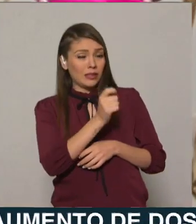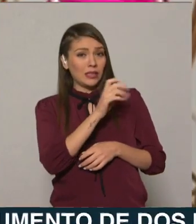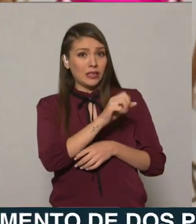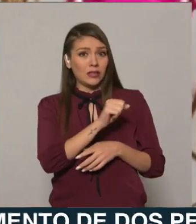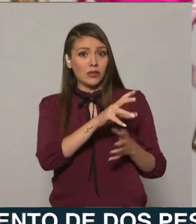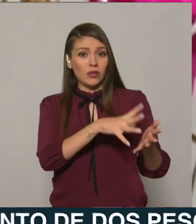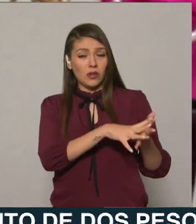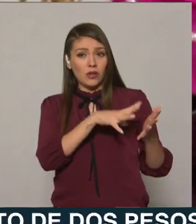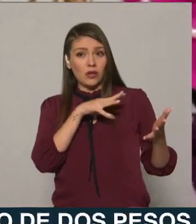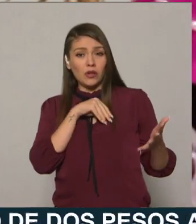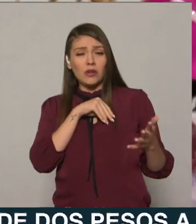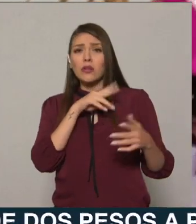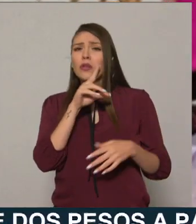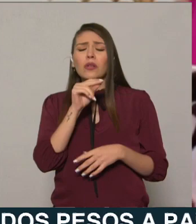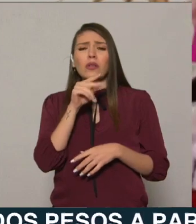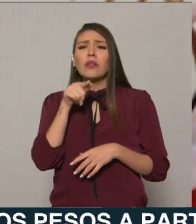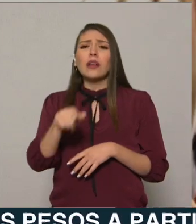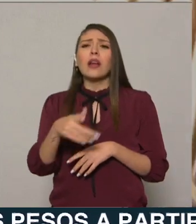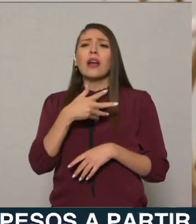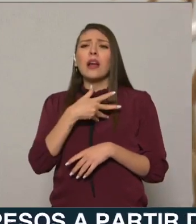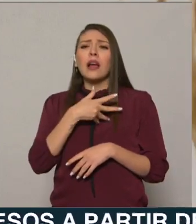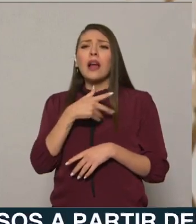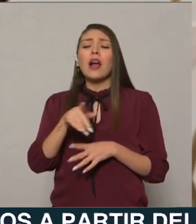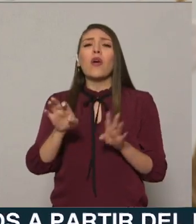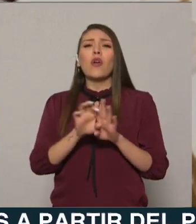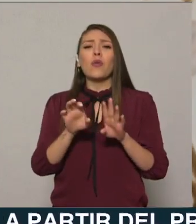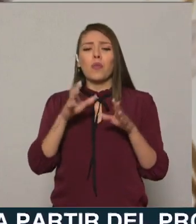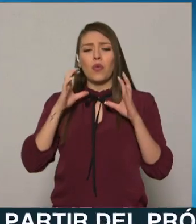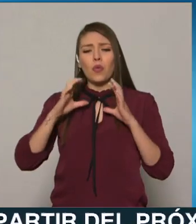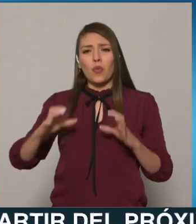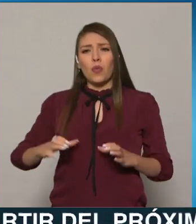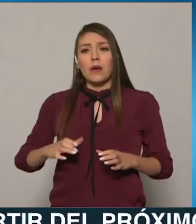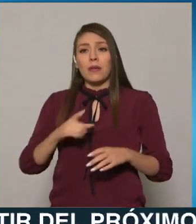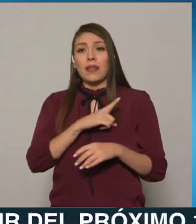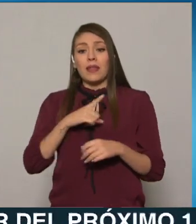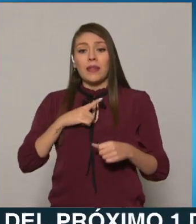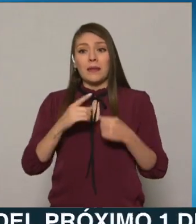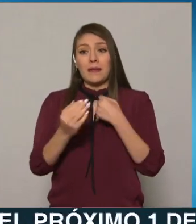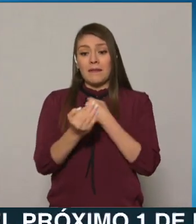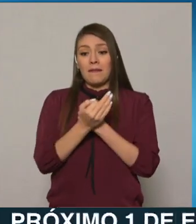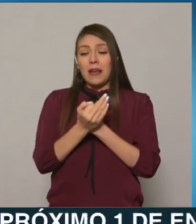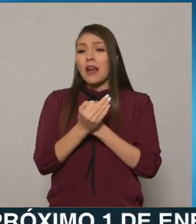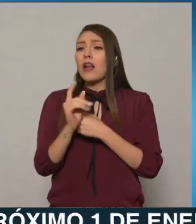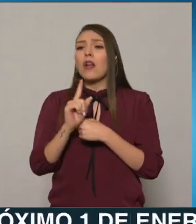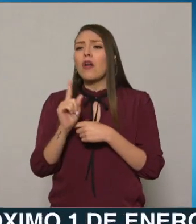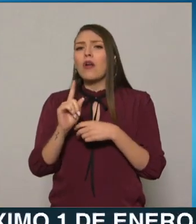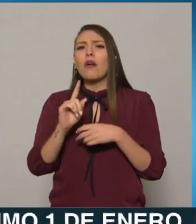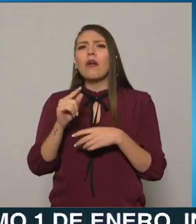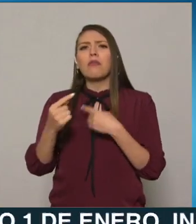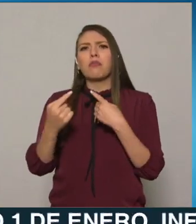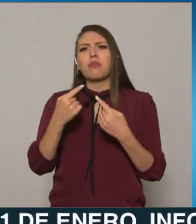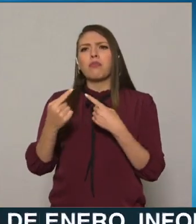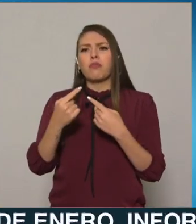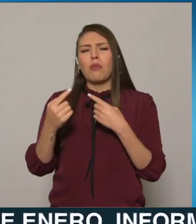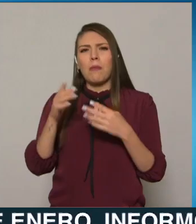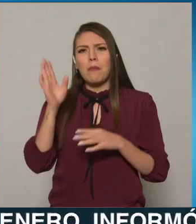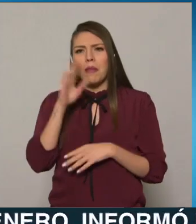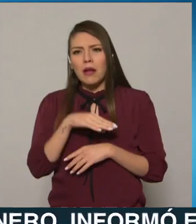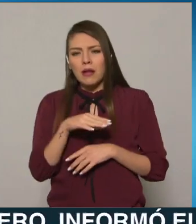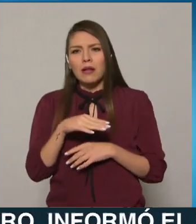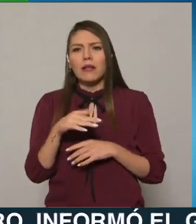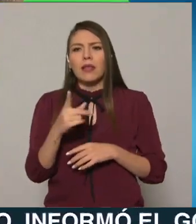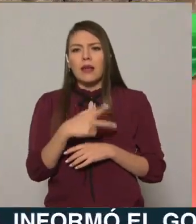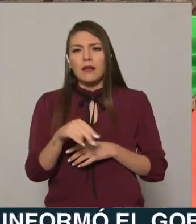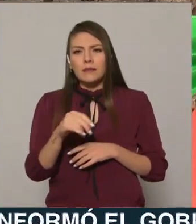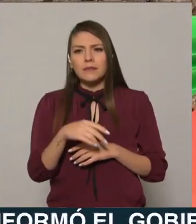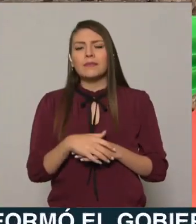sistema inmunológico que nos tiene que defender en lugar de hacerlo nos ataca. Y ya vieron a los desechados que hoy tenemos de invitados, pero no podemos dejar de